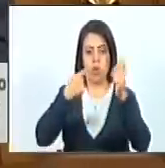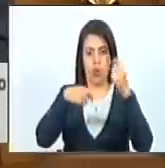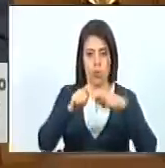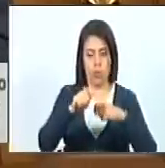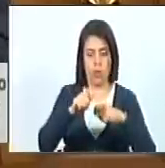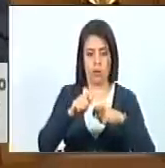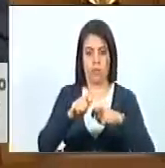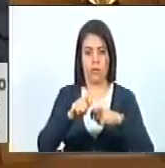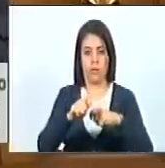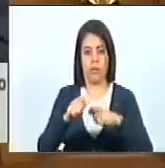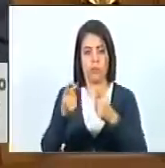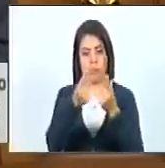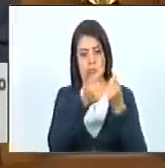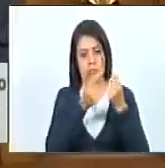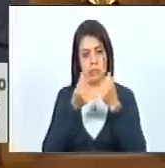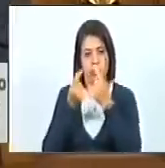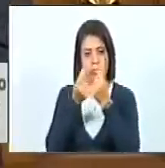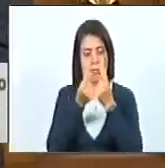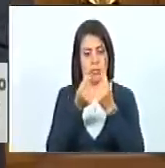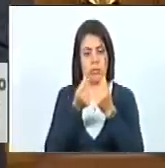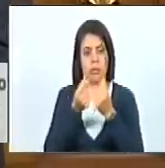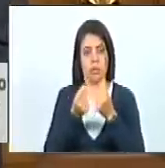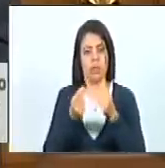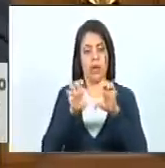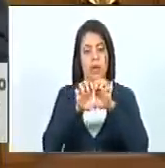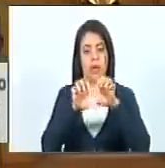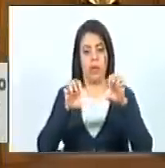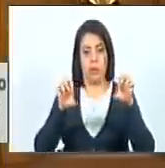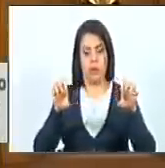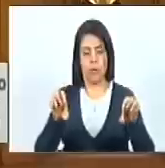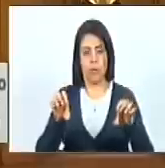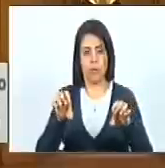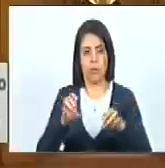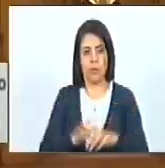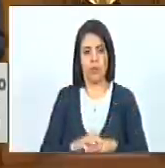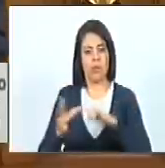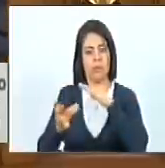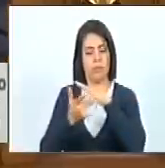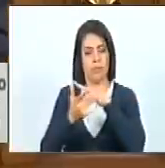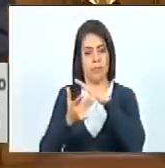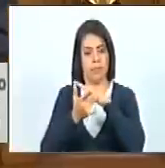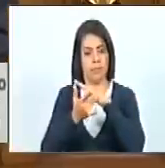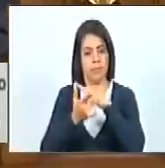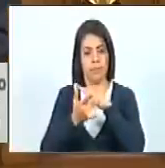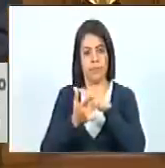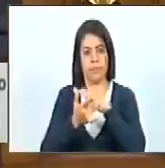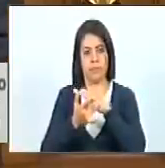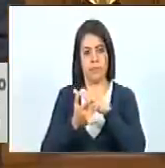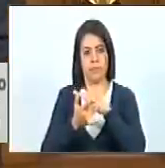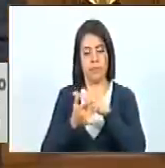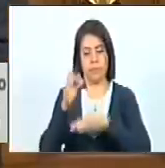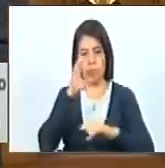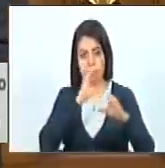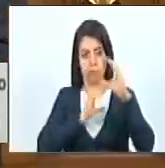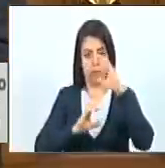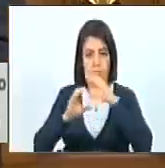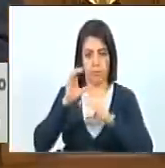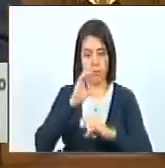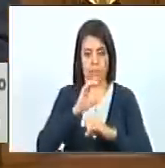comercial, financiero, educativo, tecnológico,